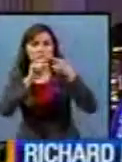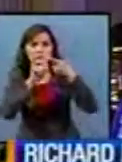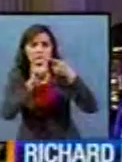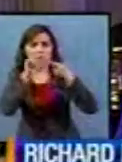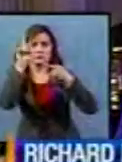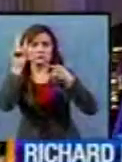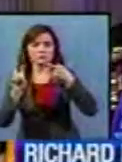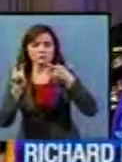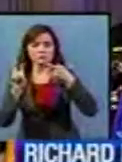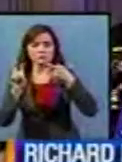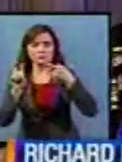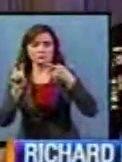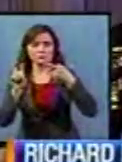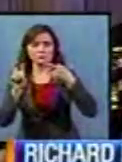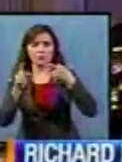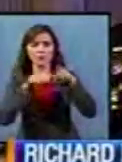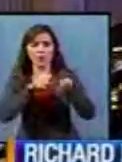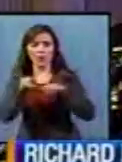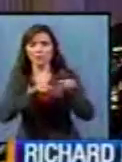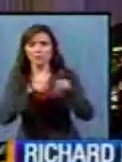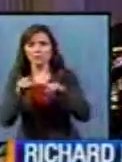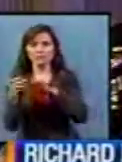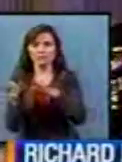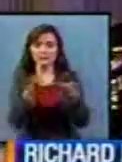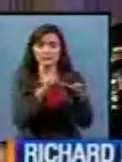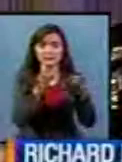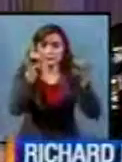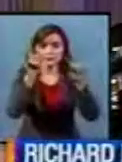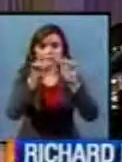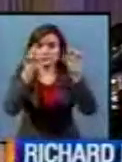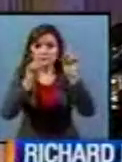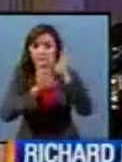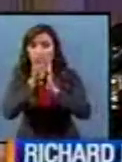de competitividad y tramitología, el segundo está